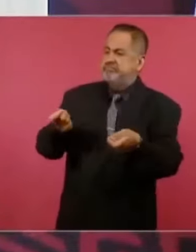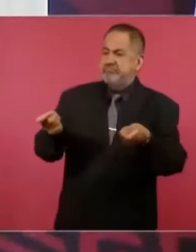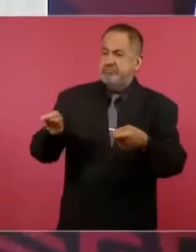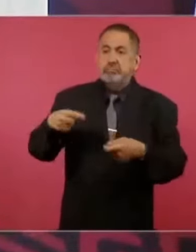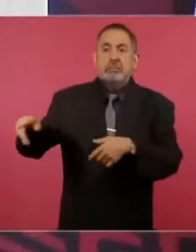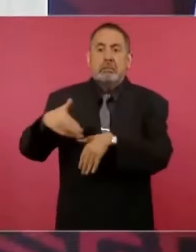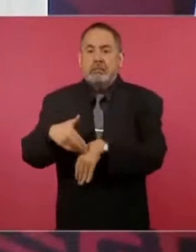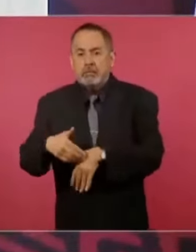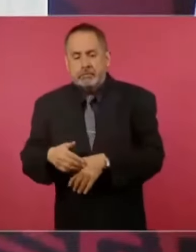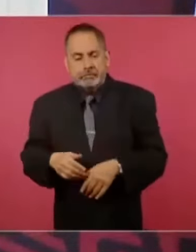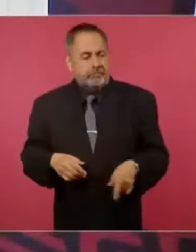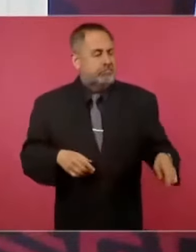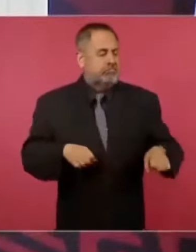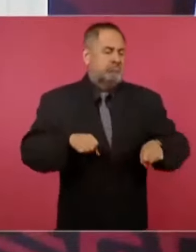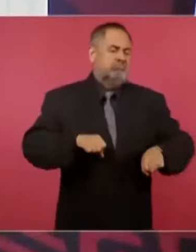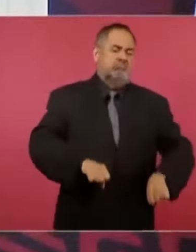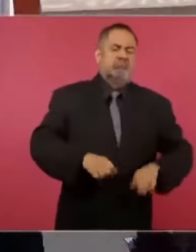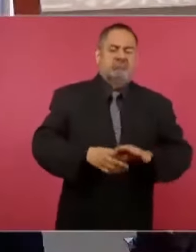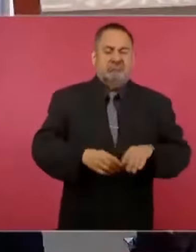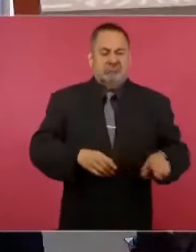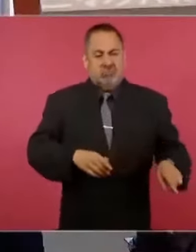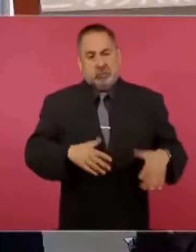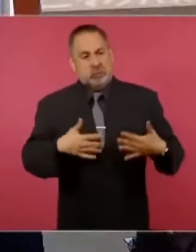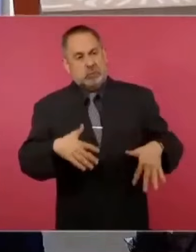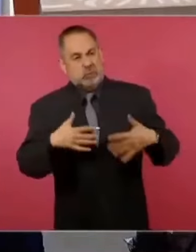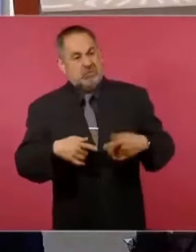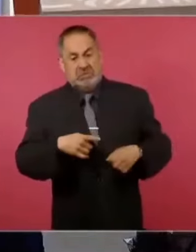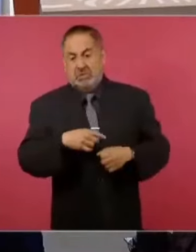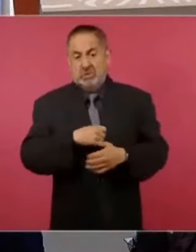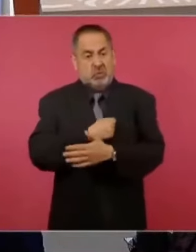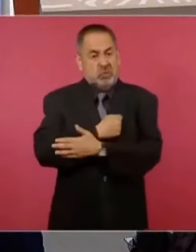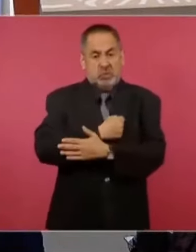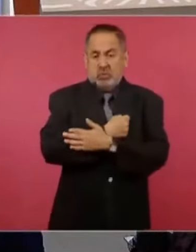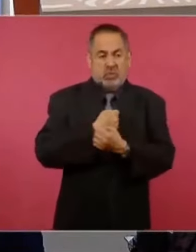secretarías eran completamente influy